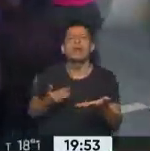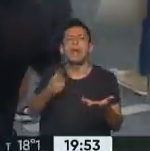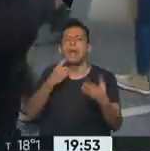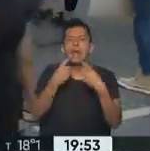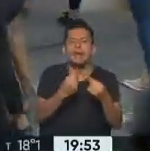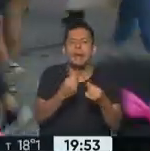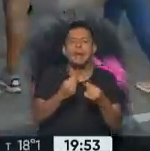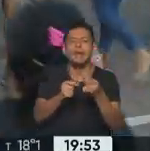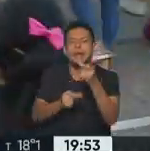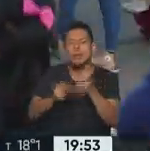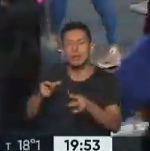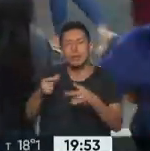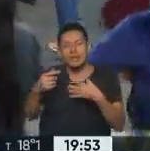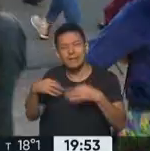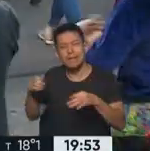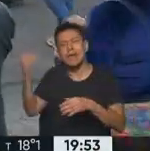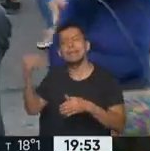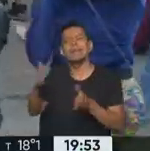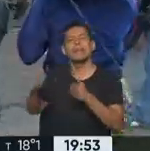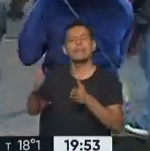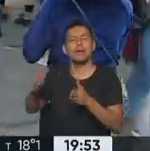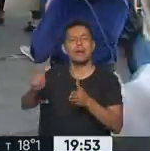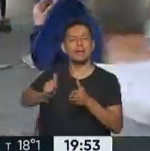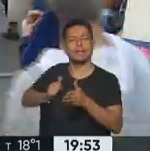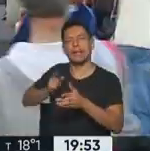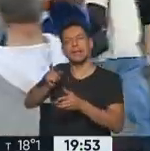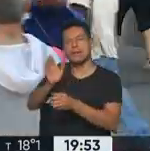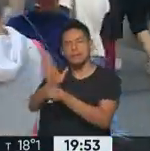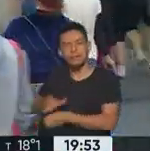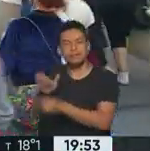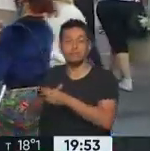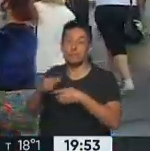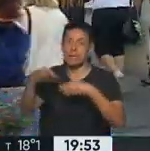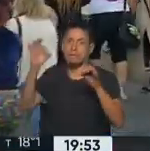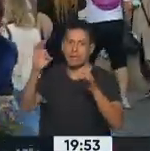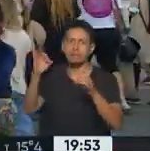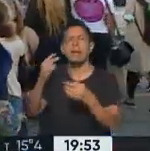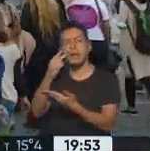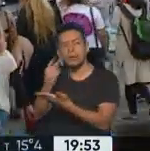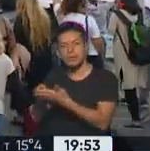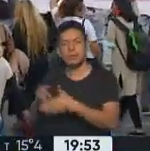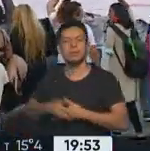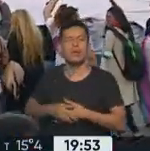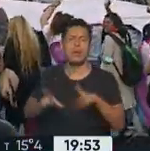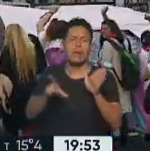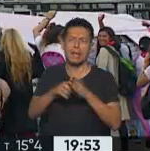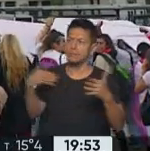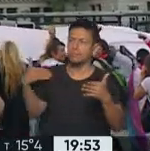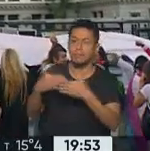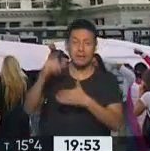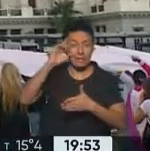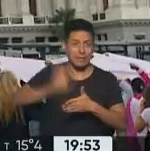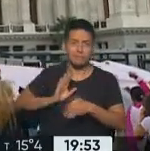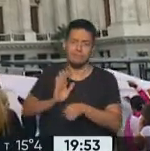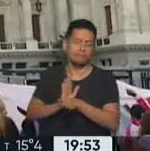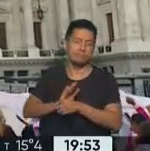los sobrevivientes de la represión institucional. Esta ley, digo, tan vanguardia desde hace 10 años, vino a garantizar estos derechos.